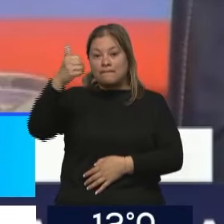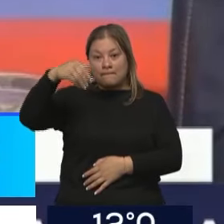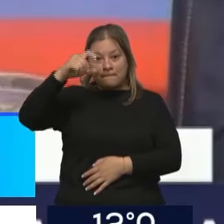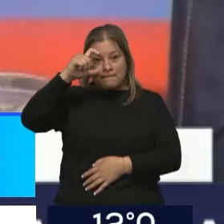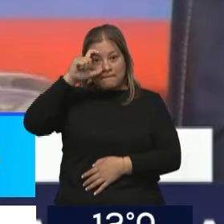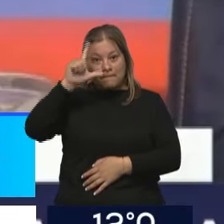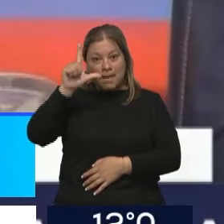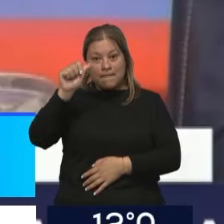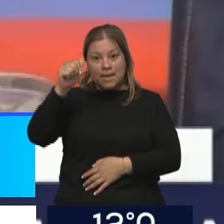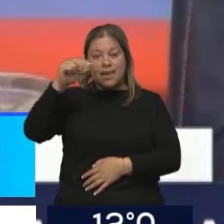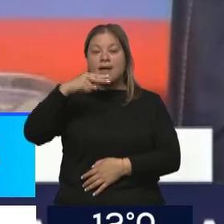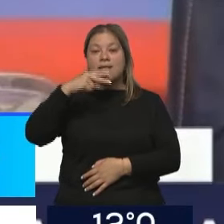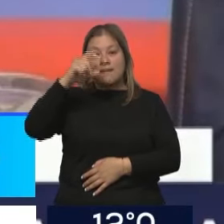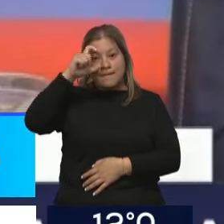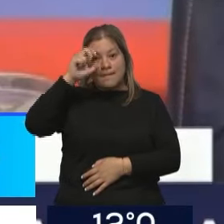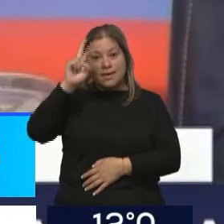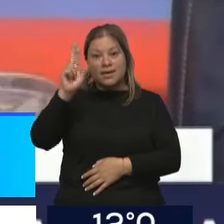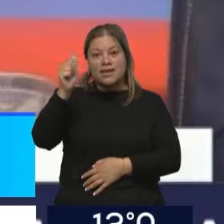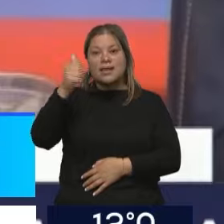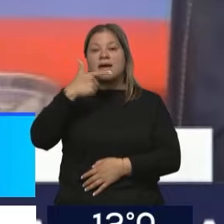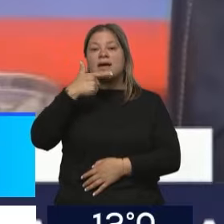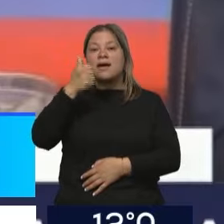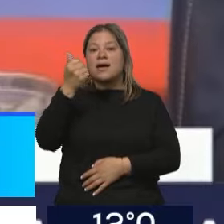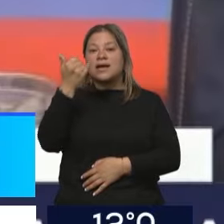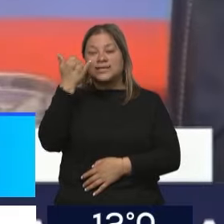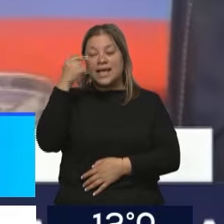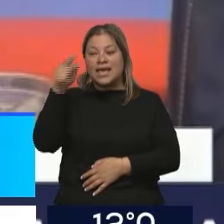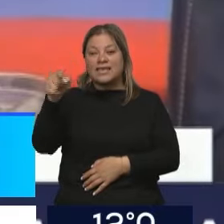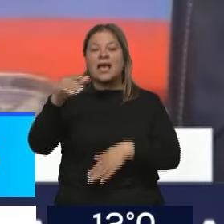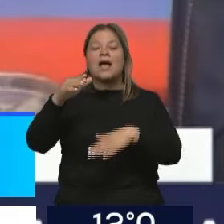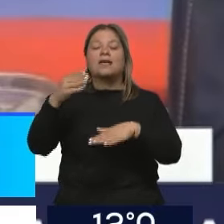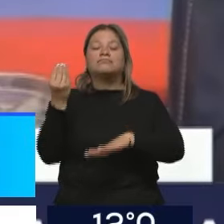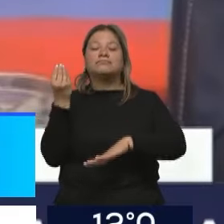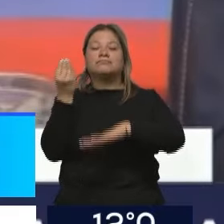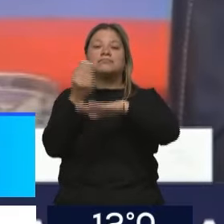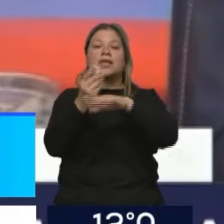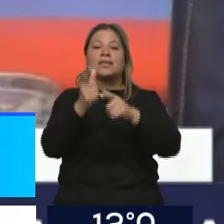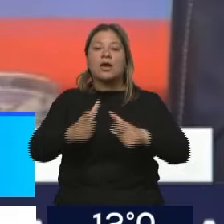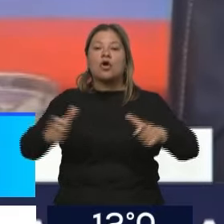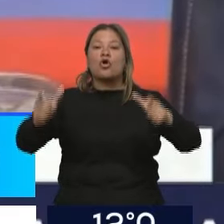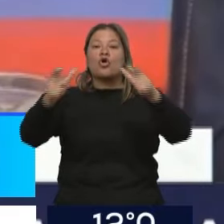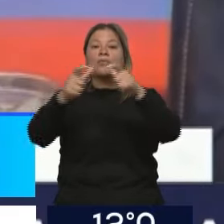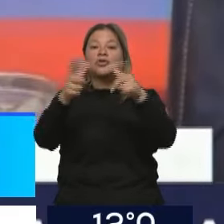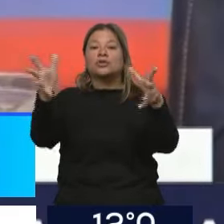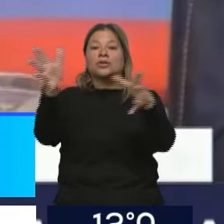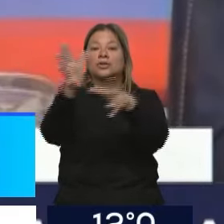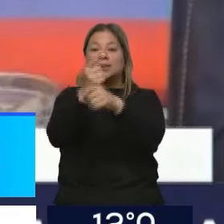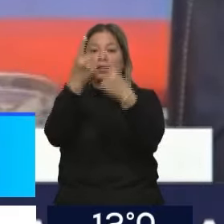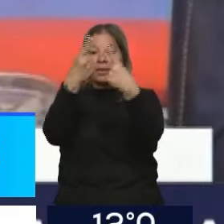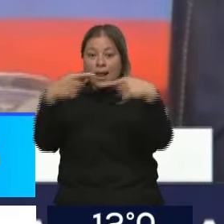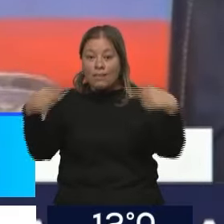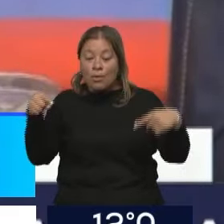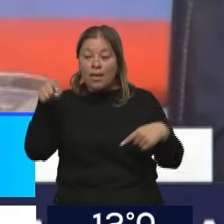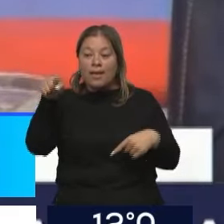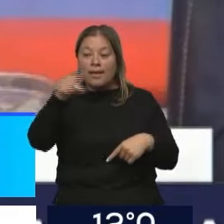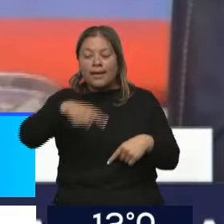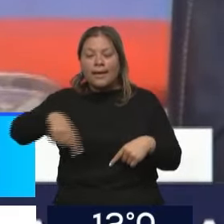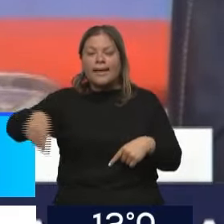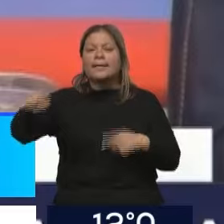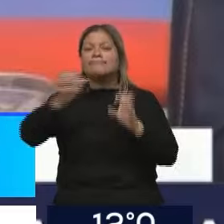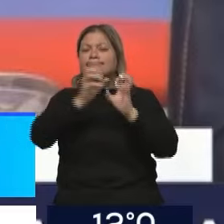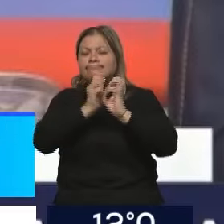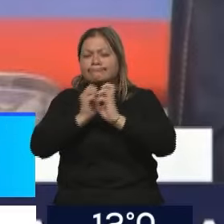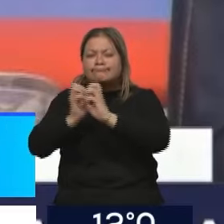la mendocina es titular de la Comisión de Transporte, junto con la Comisión de Presupuesto, que están analizando la privatización de Aerolíneas Argentinas.